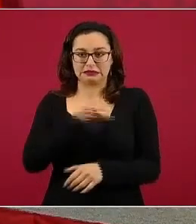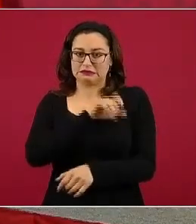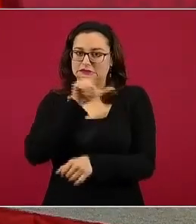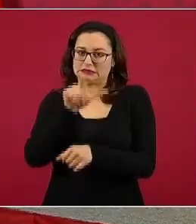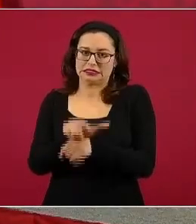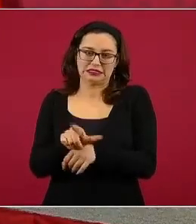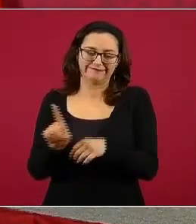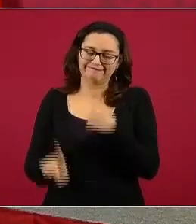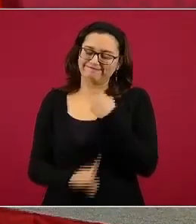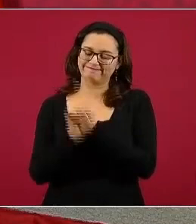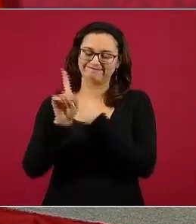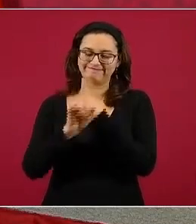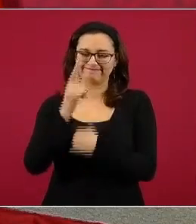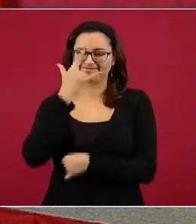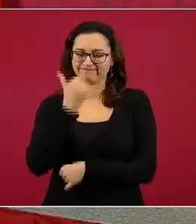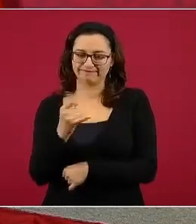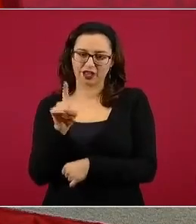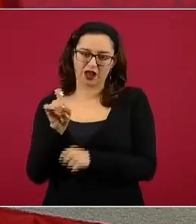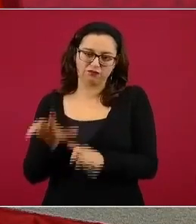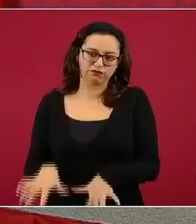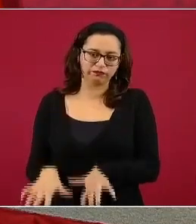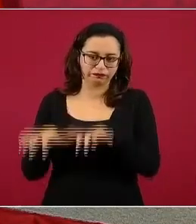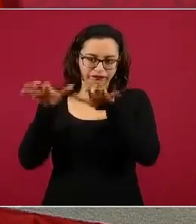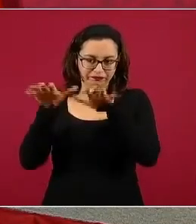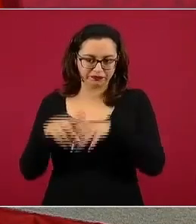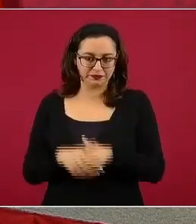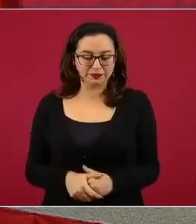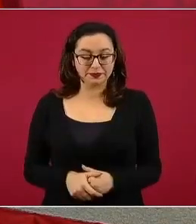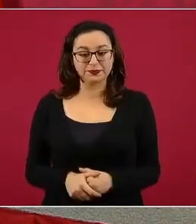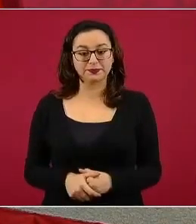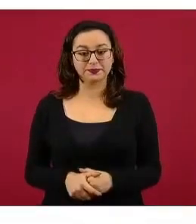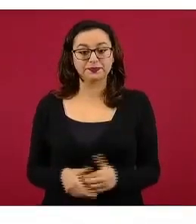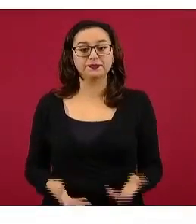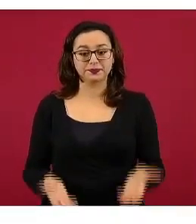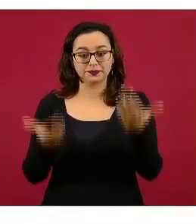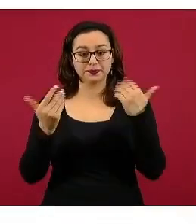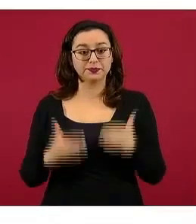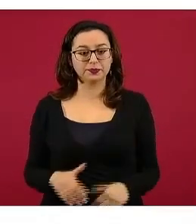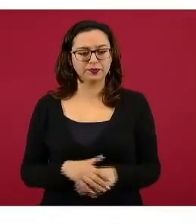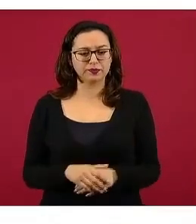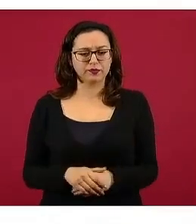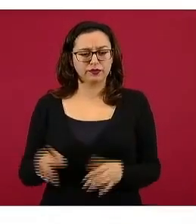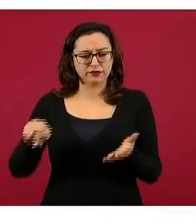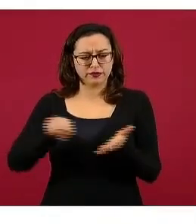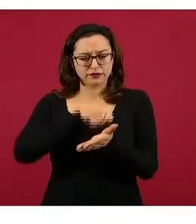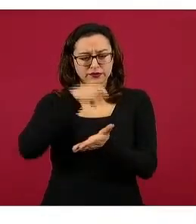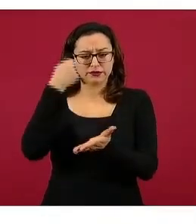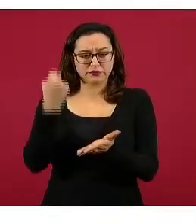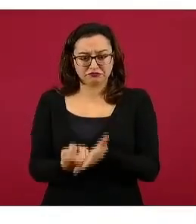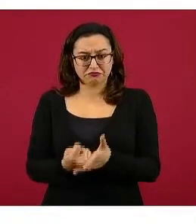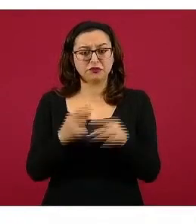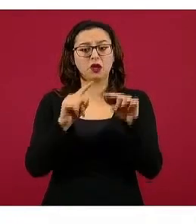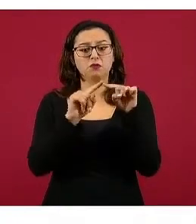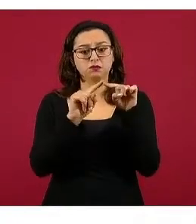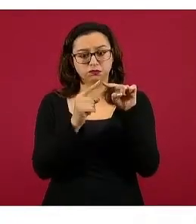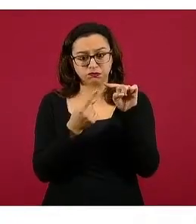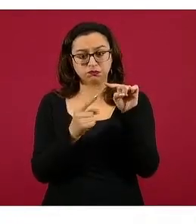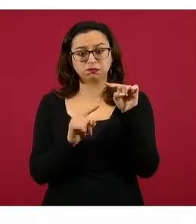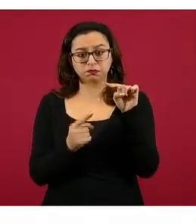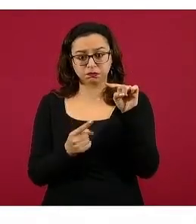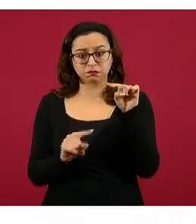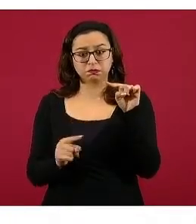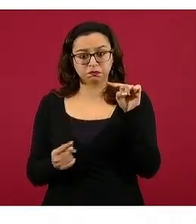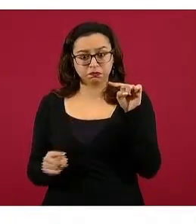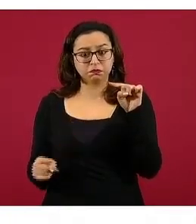por el desastre de las inundaciones. La siguiente, por favor. Estado de Tamaulipas, un descenso importante, considerable,